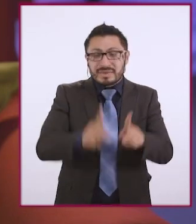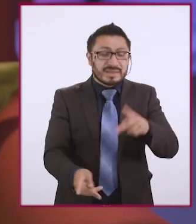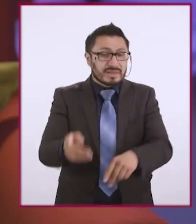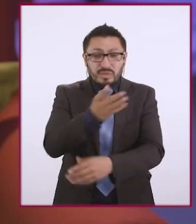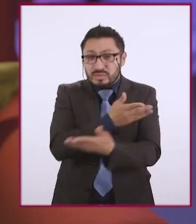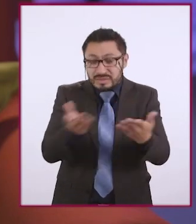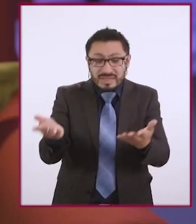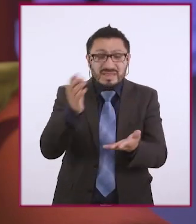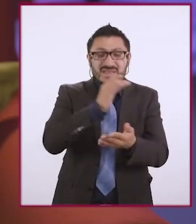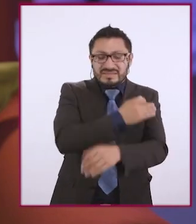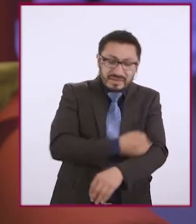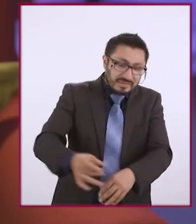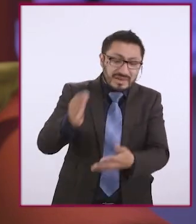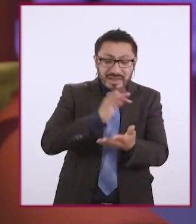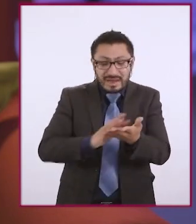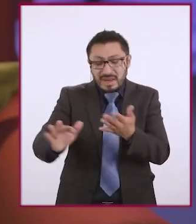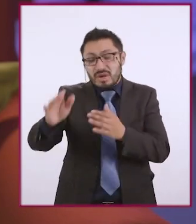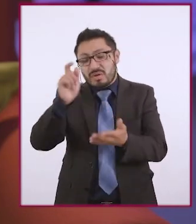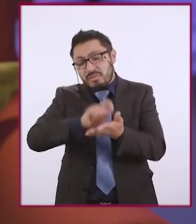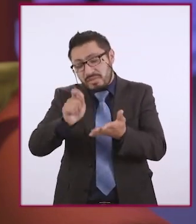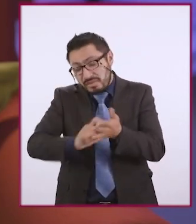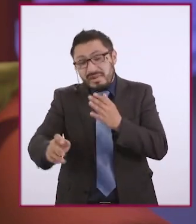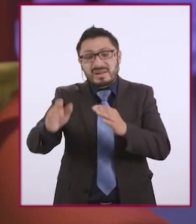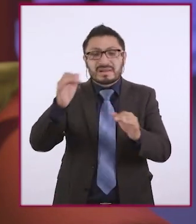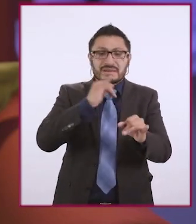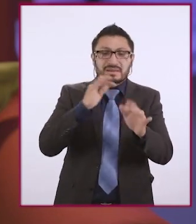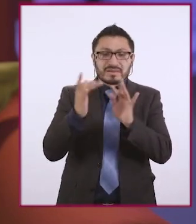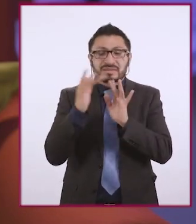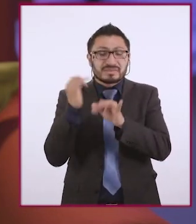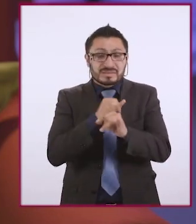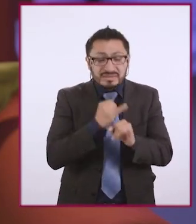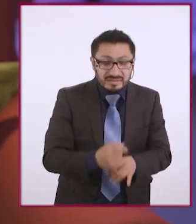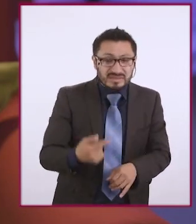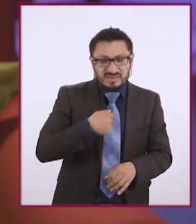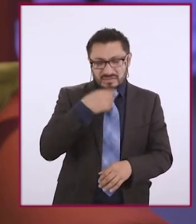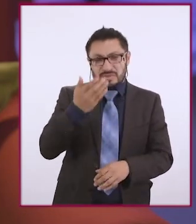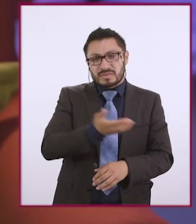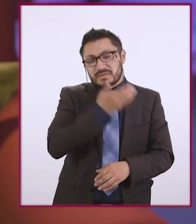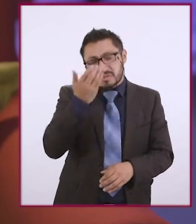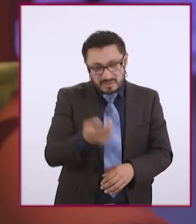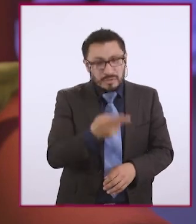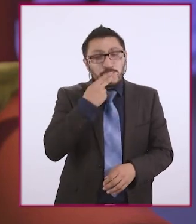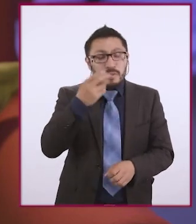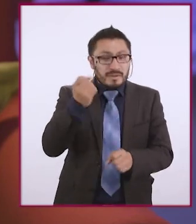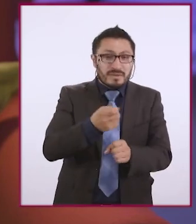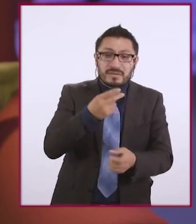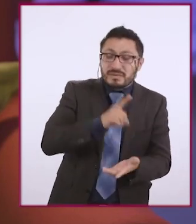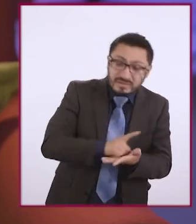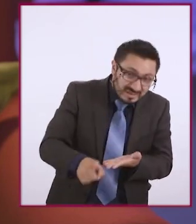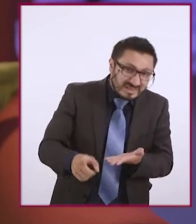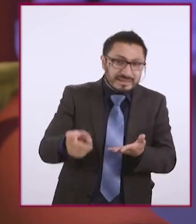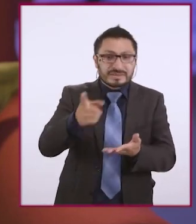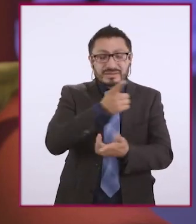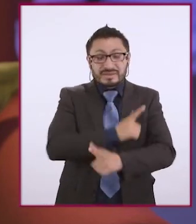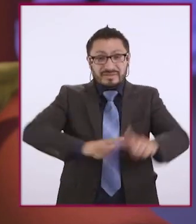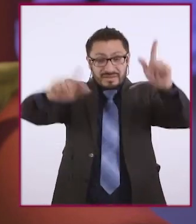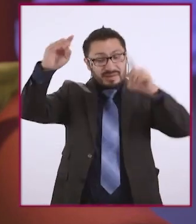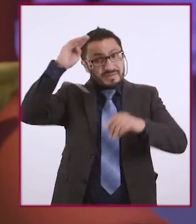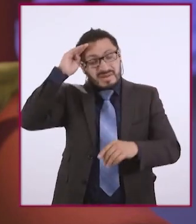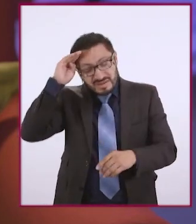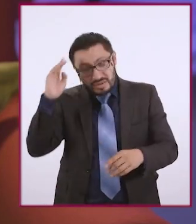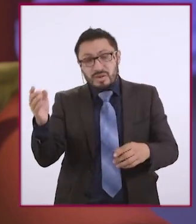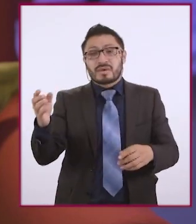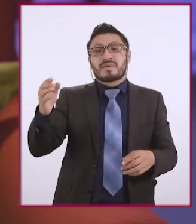leo, cuando escribo y me comunico en mis redes sociales, pongo en práctica mi derecho a la libertad de convicciones éticas, pensamiento,